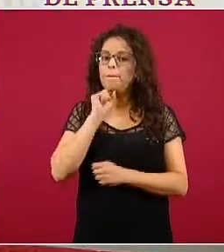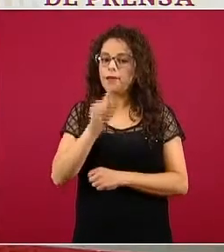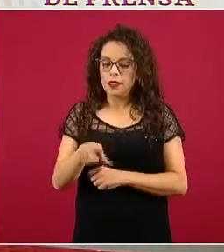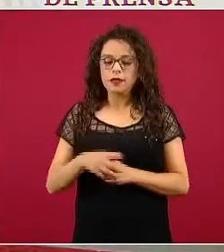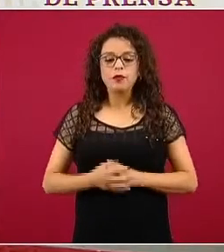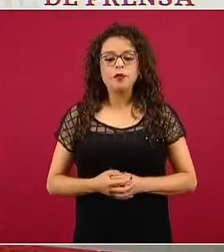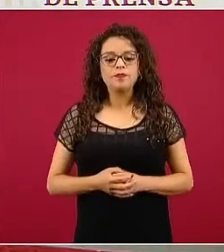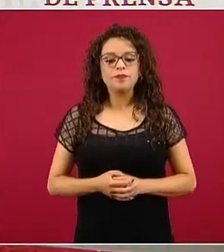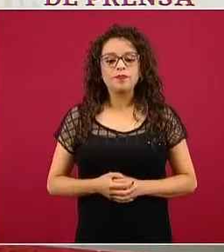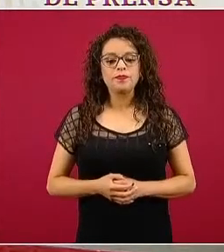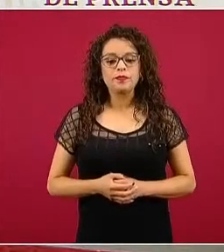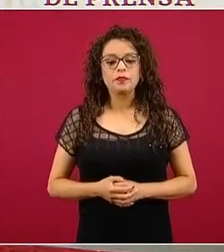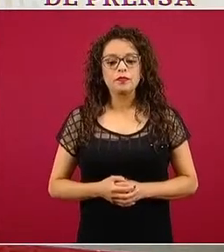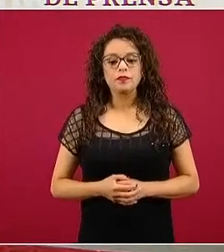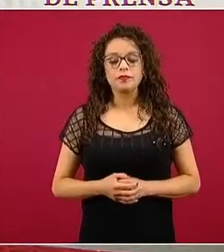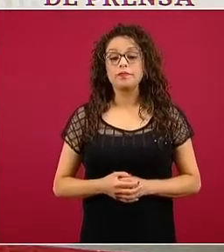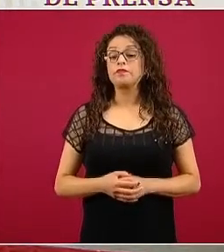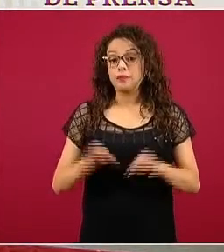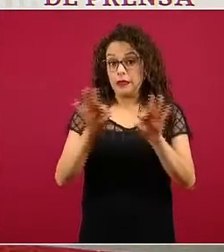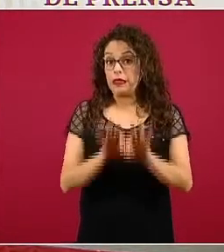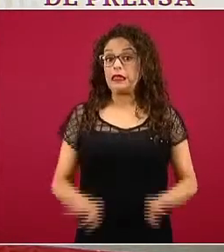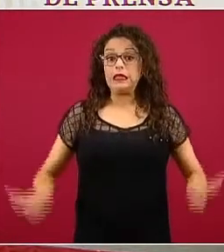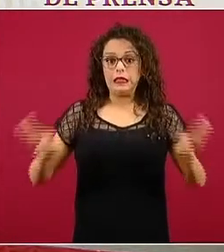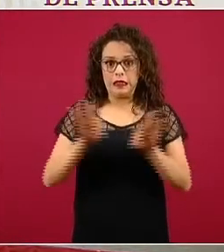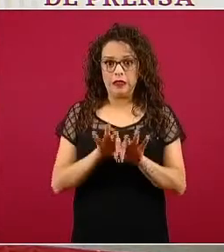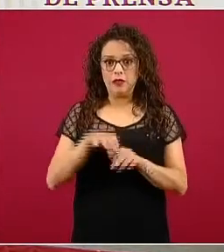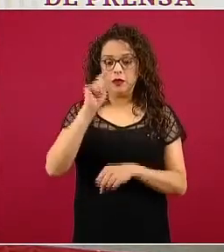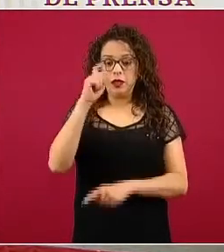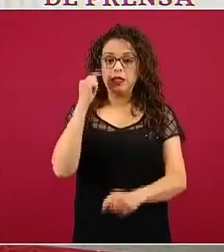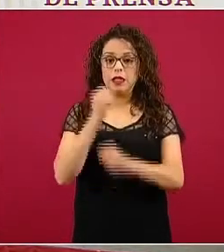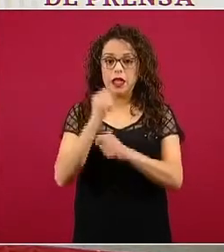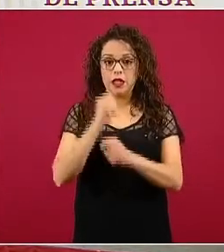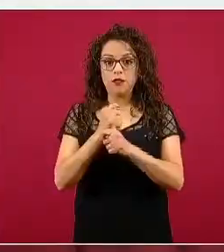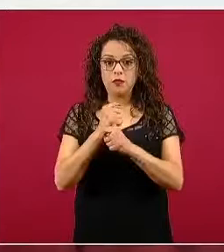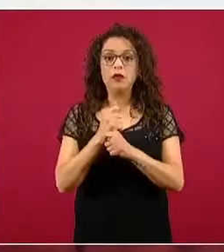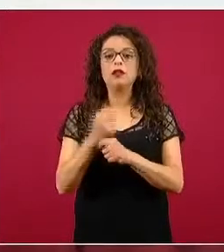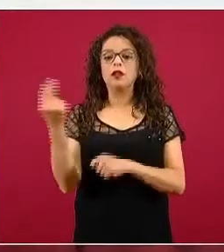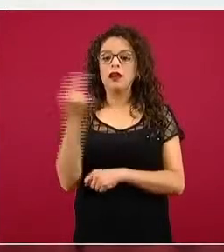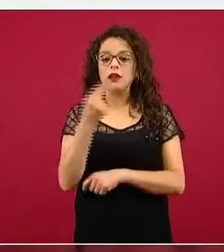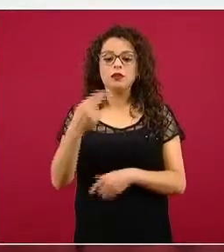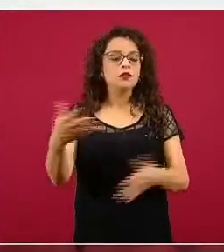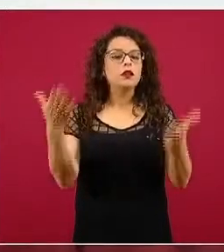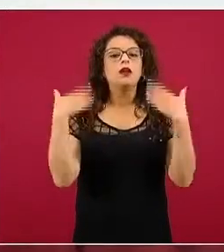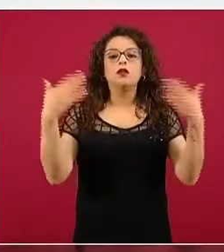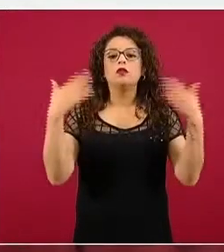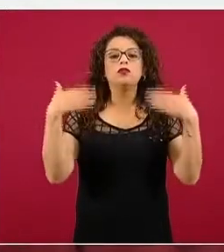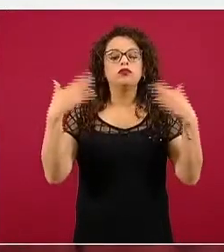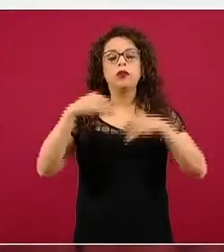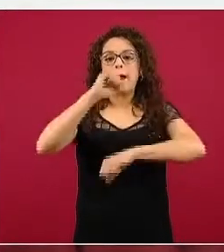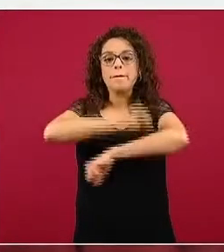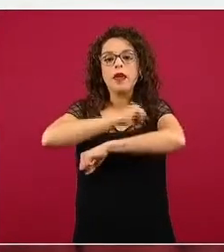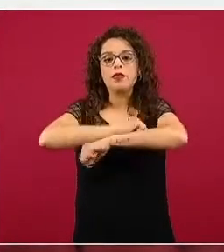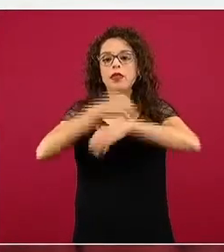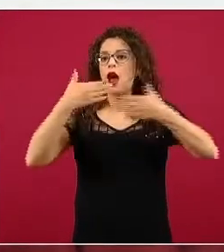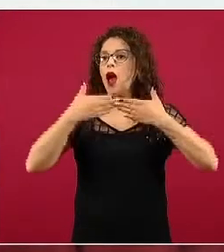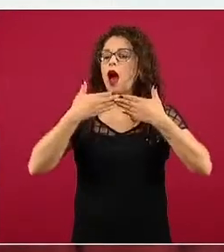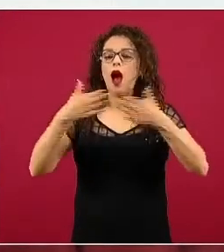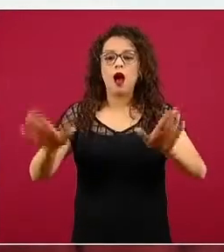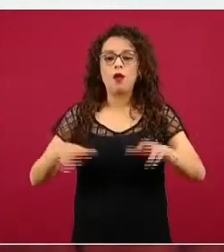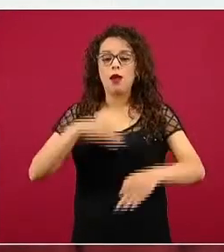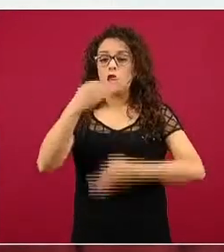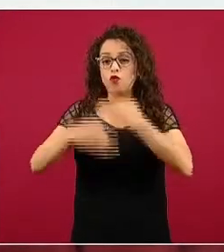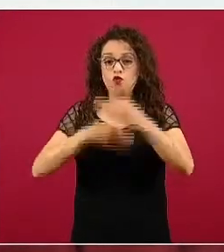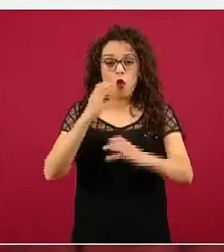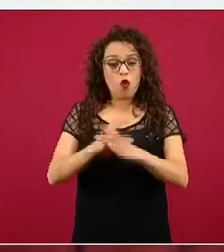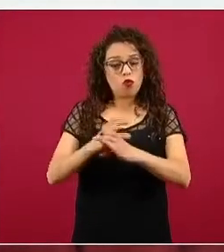Una de las medidas más importantes, como les decía al principio, del transporte público es tener ventilación. Entonces, en todos los autobuses la indicación, y